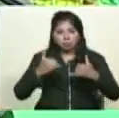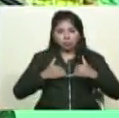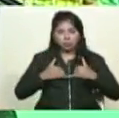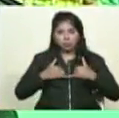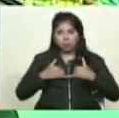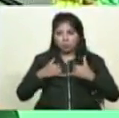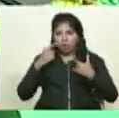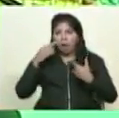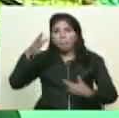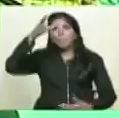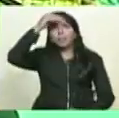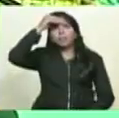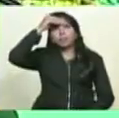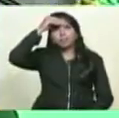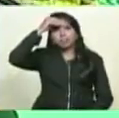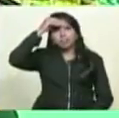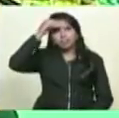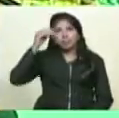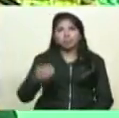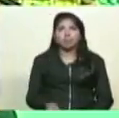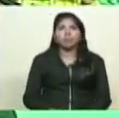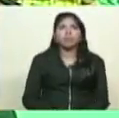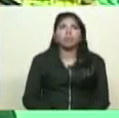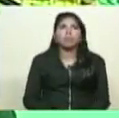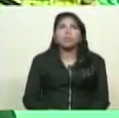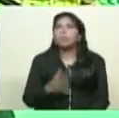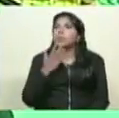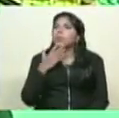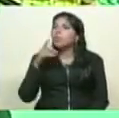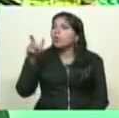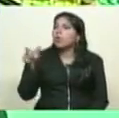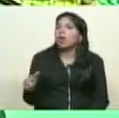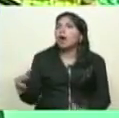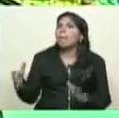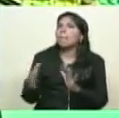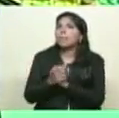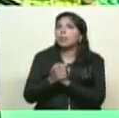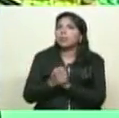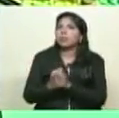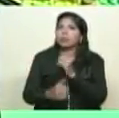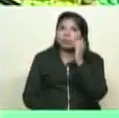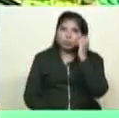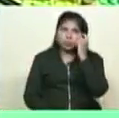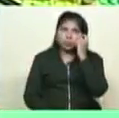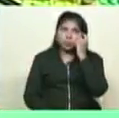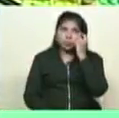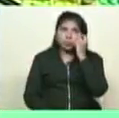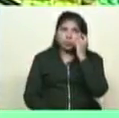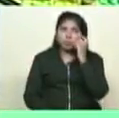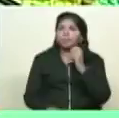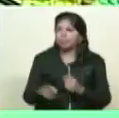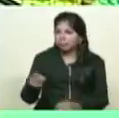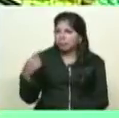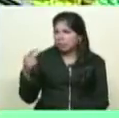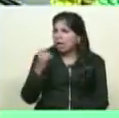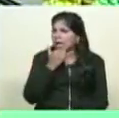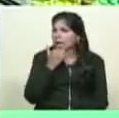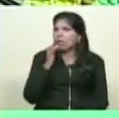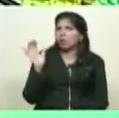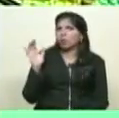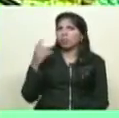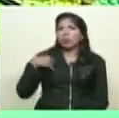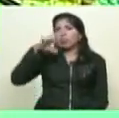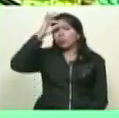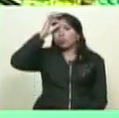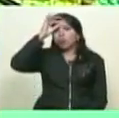autoeducarnos. Porque algún compañero de nosotros, ¿verdad, Osvaldo? Camarada, puede ser que esté cometiendo un error porque no sabe